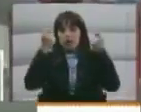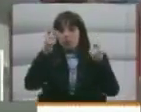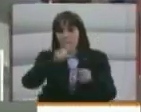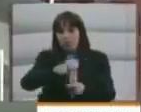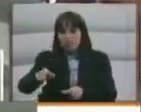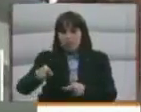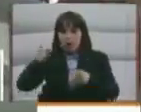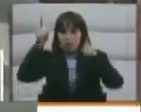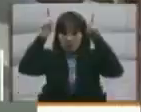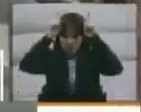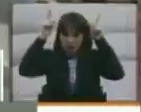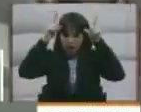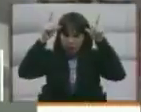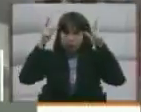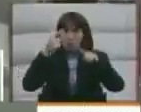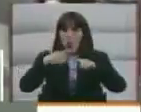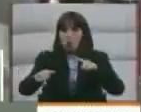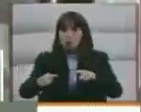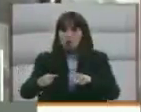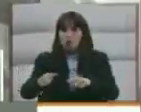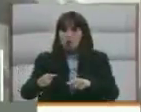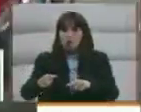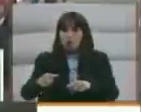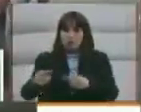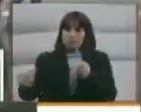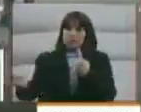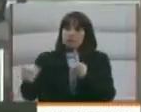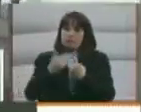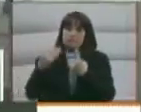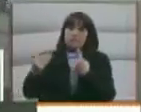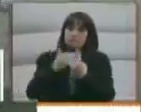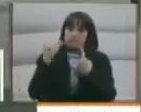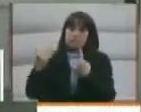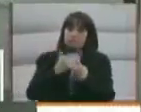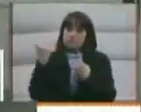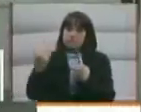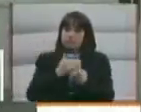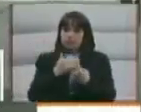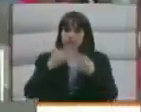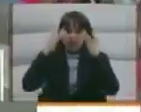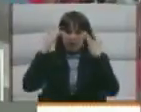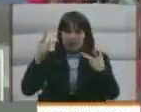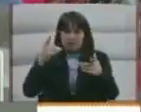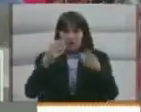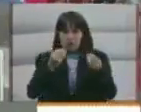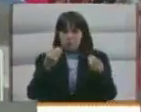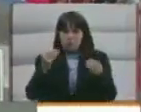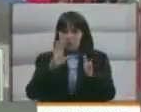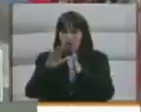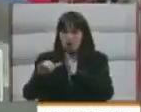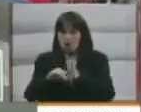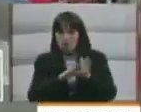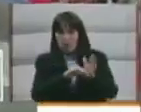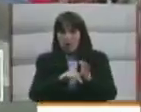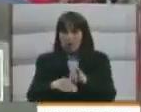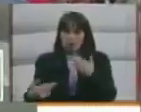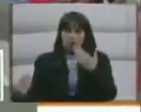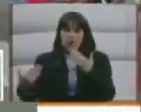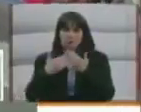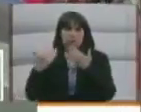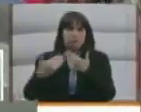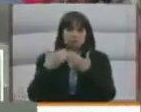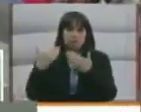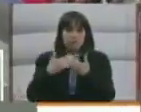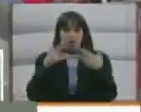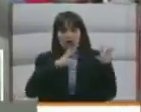sido víctima de tanto como de cuerpos de inteligencia, como también de personales armados. Más